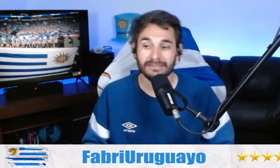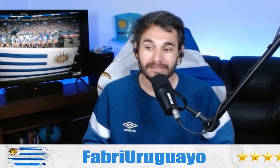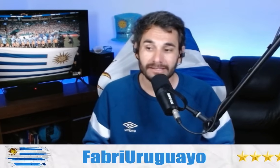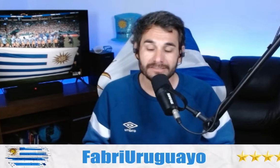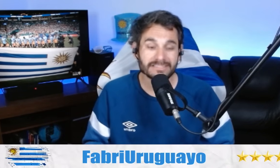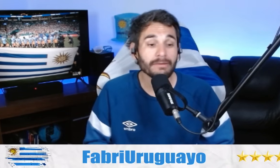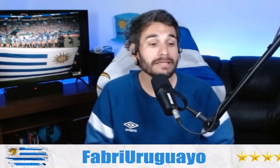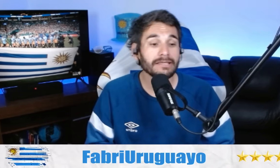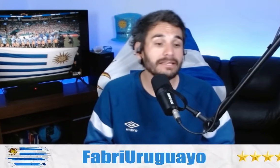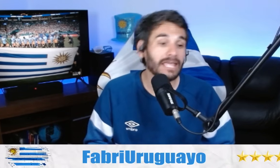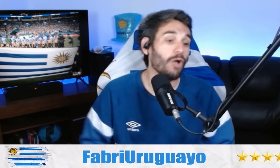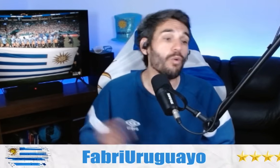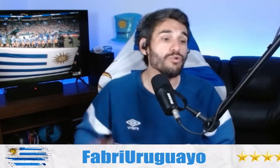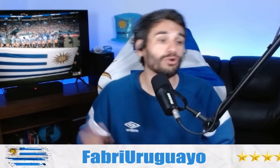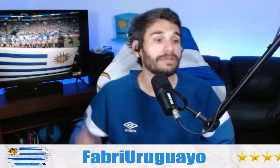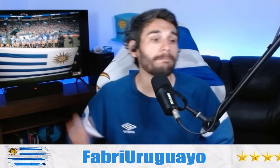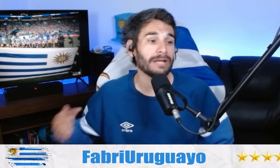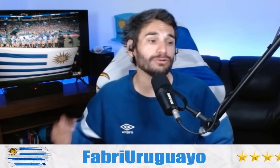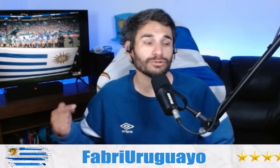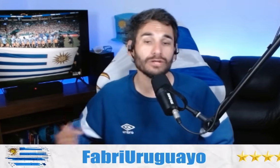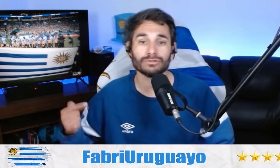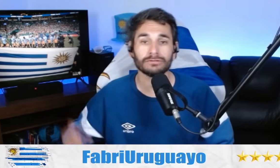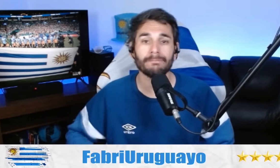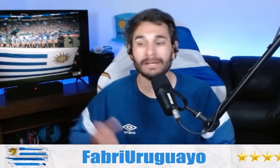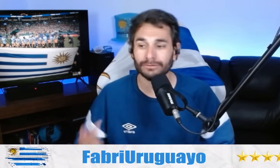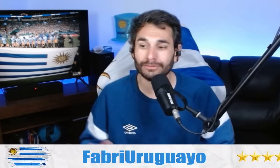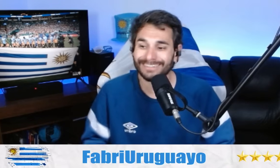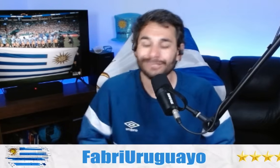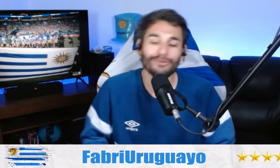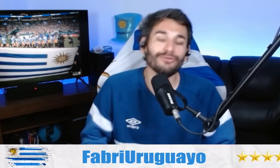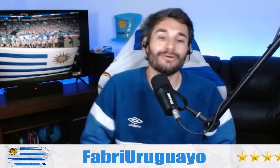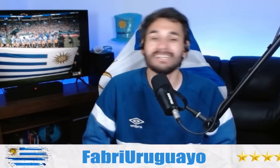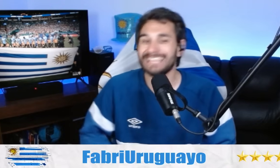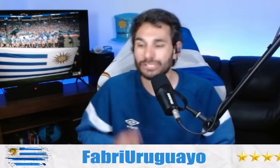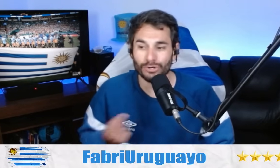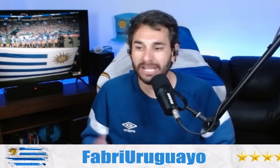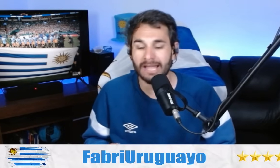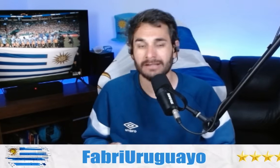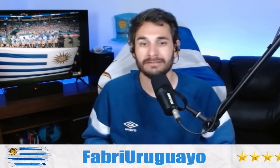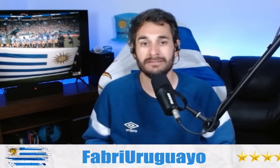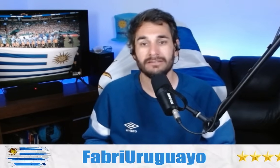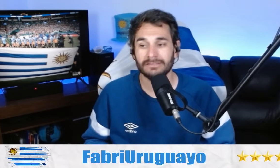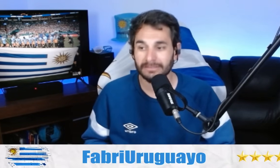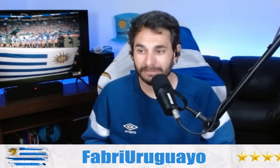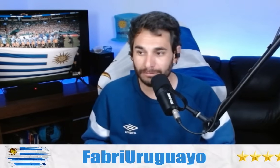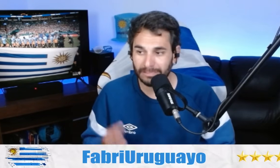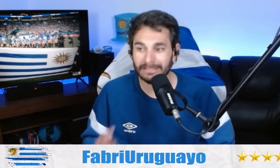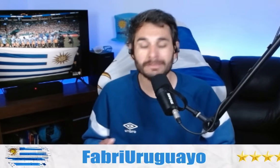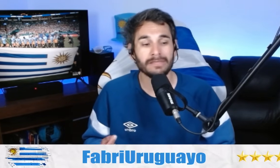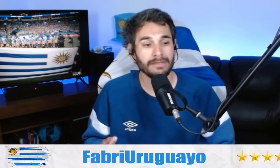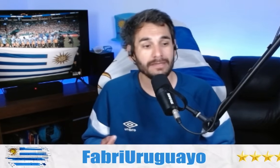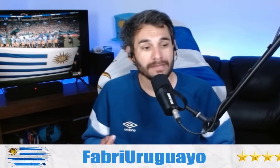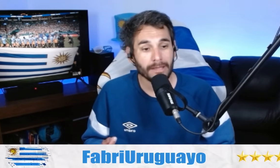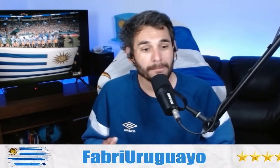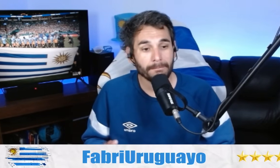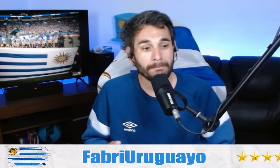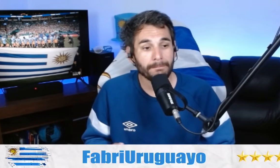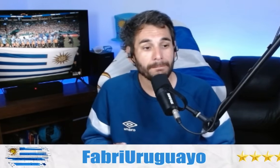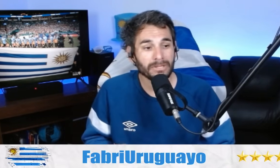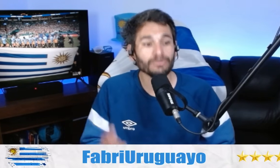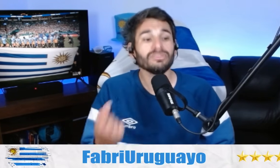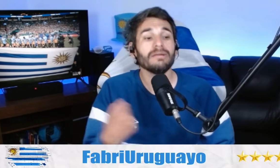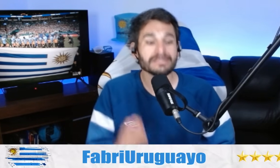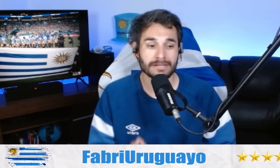impresionante saben que uno tapa el otro y el otro tapa el otro de todo lo que se chorean constantemente